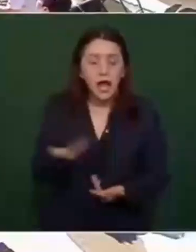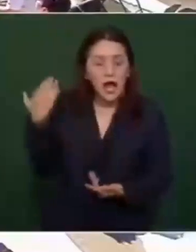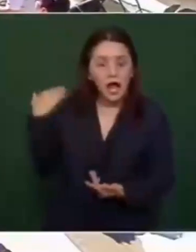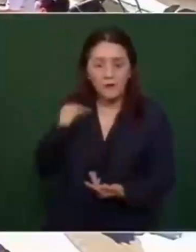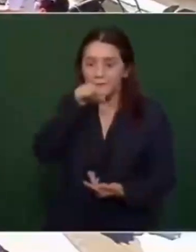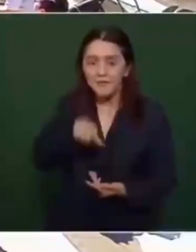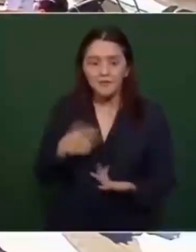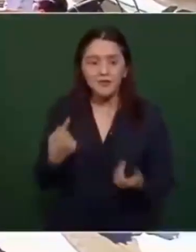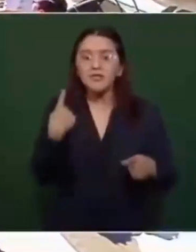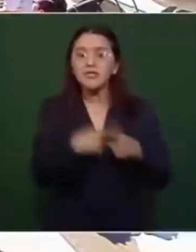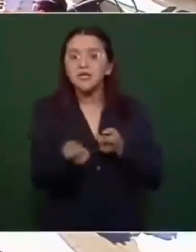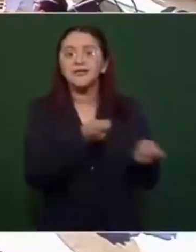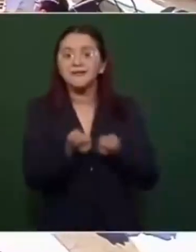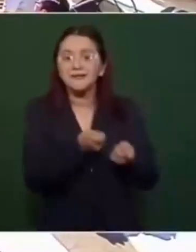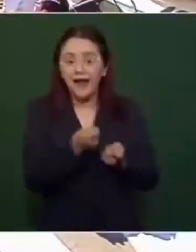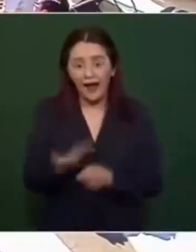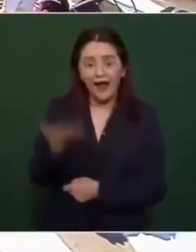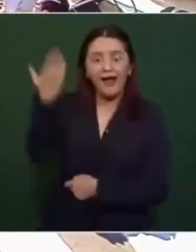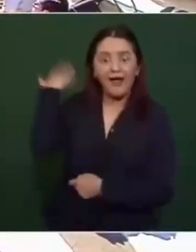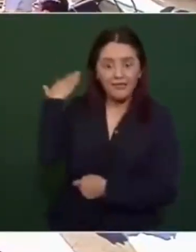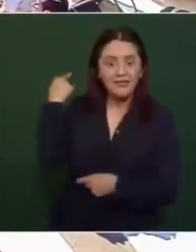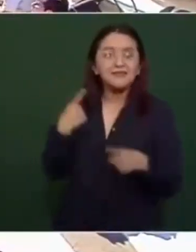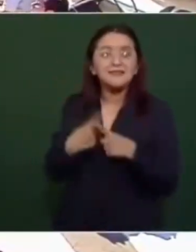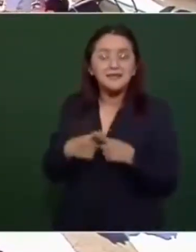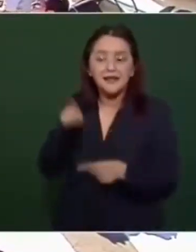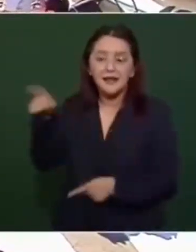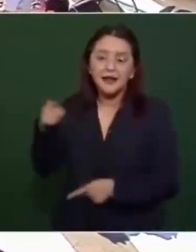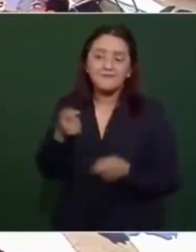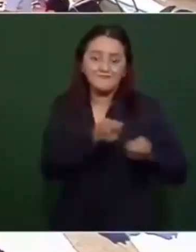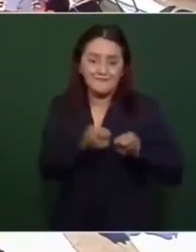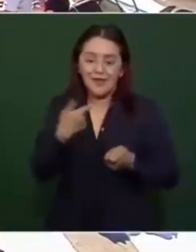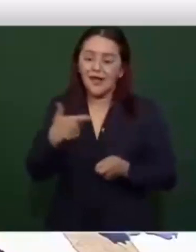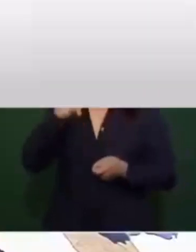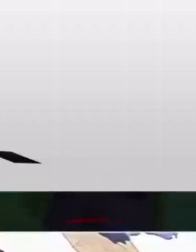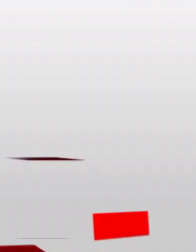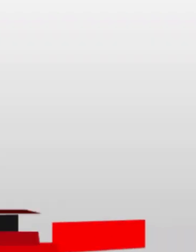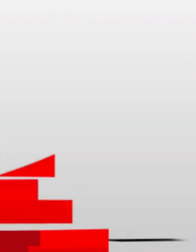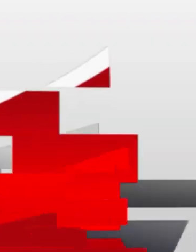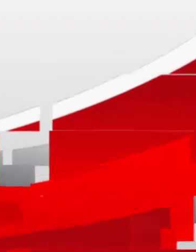esto antes, García Luna. ¿Quién otro?